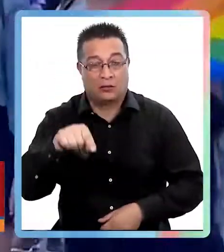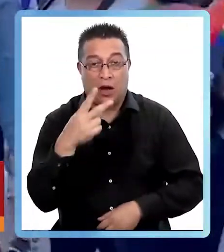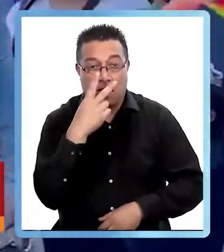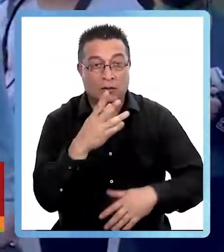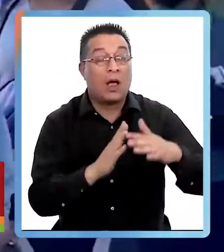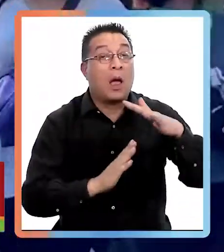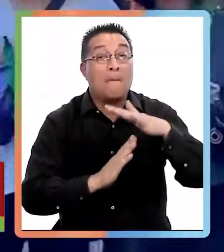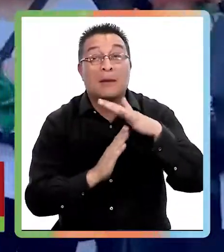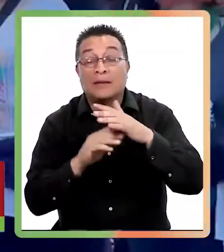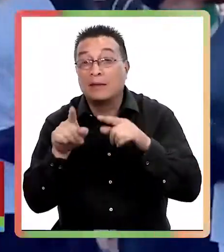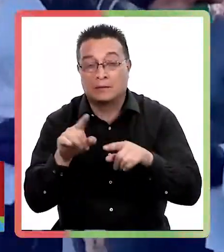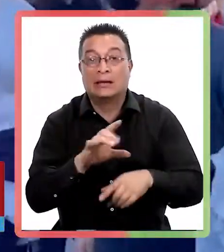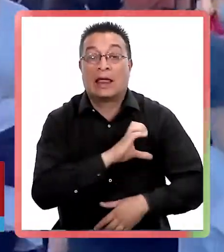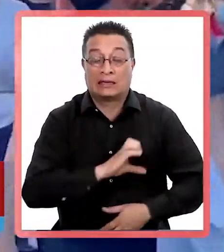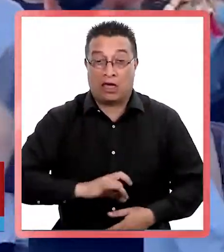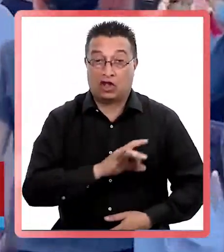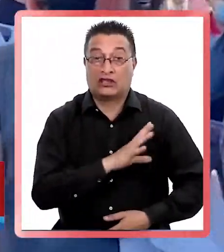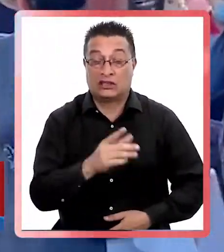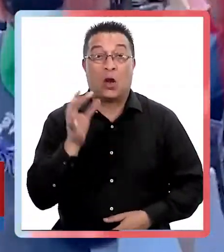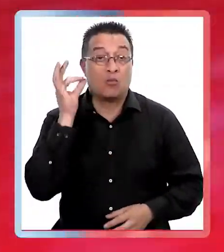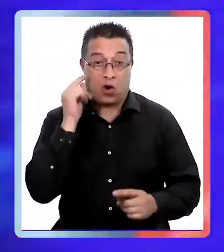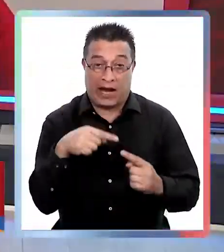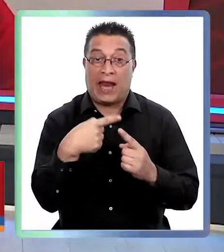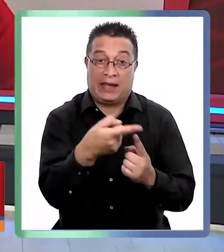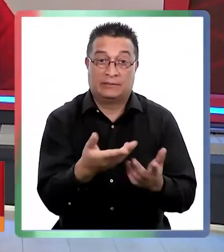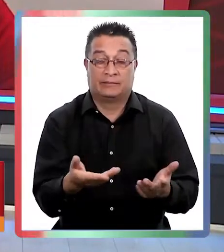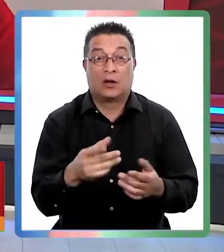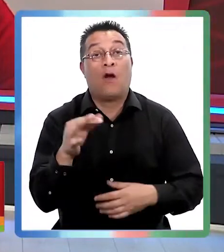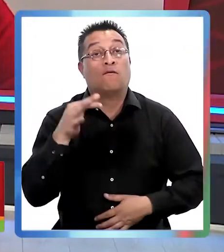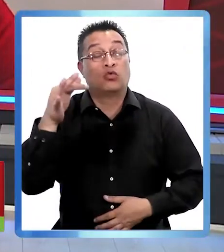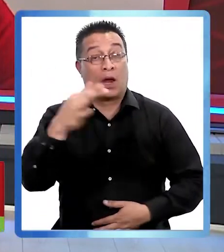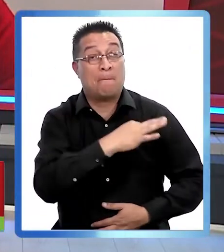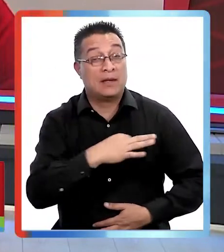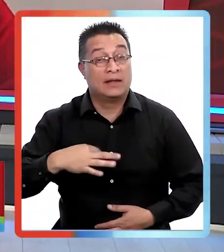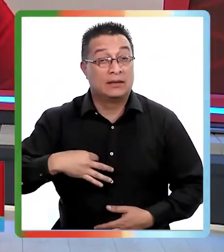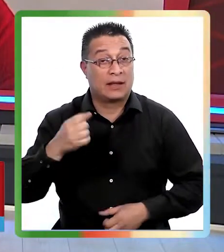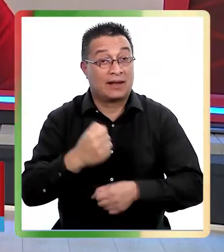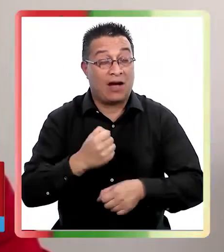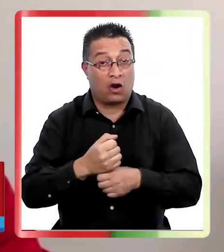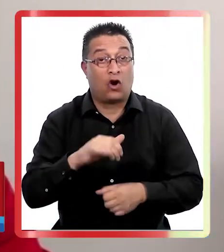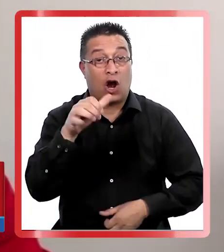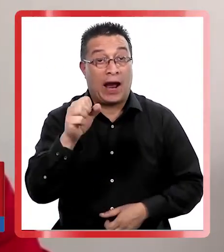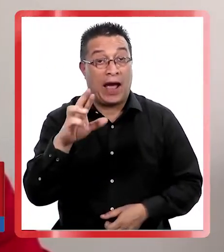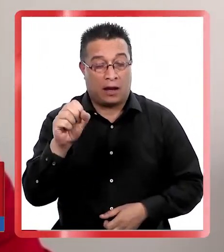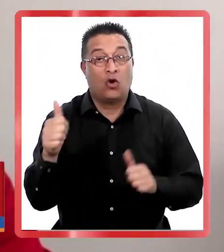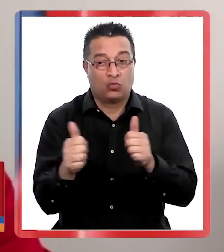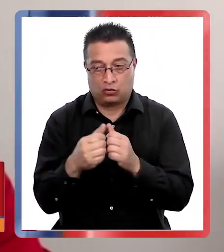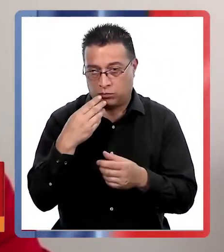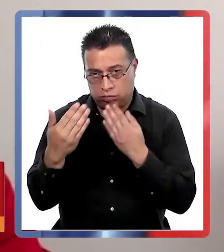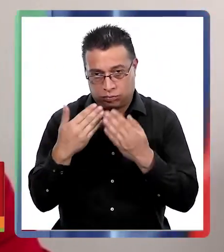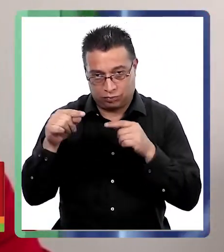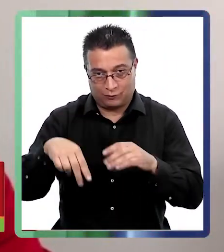los pendientes del Estado de Chile con las mujeres. La futura ministra del Trabajo, Janet Jara, aborda con